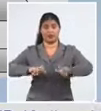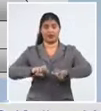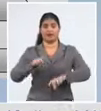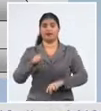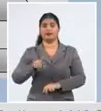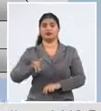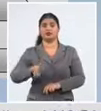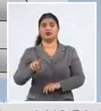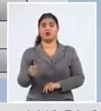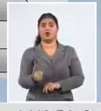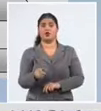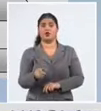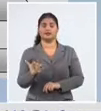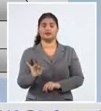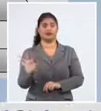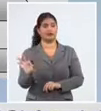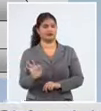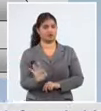19,7%.